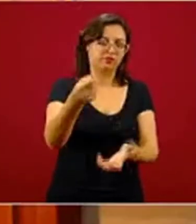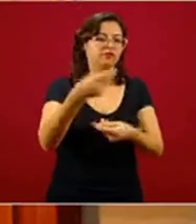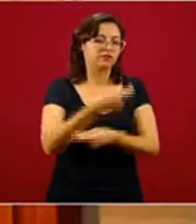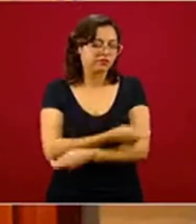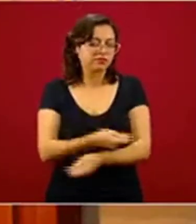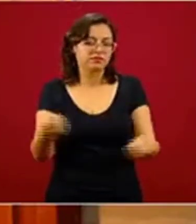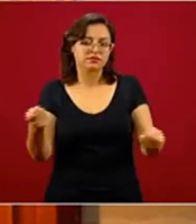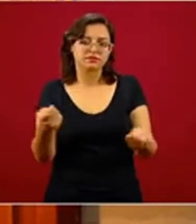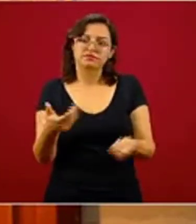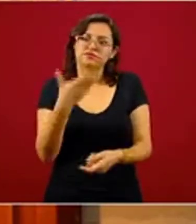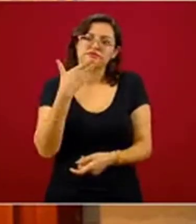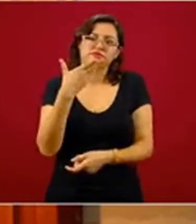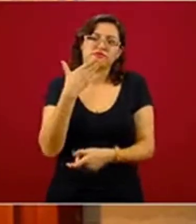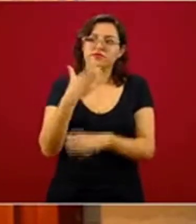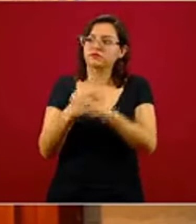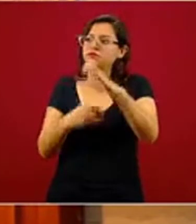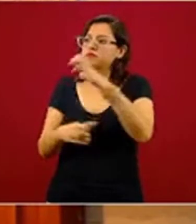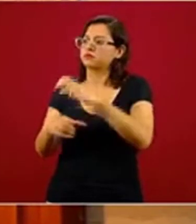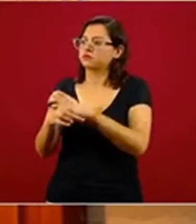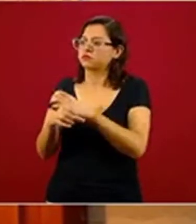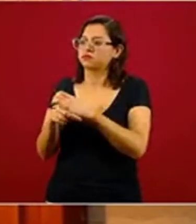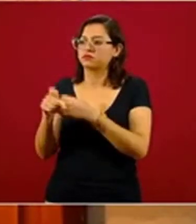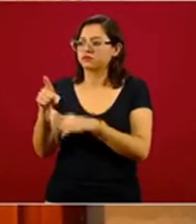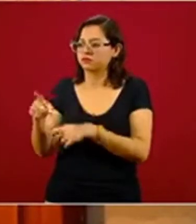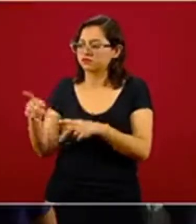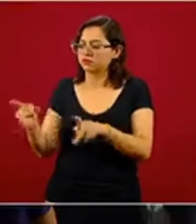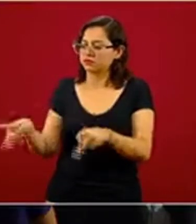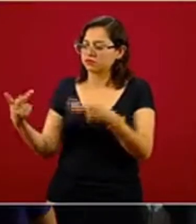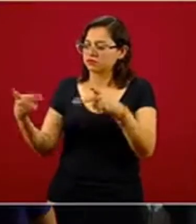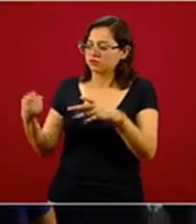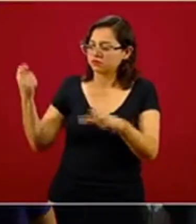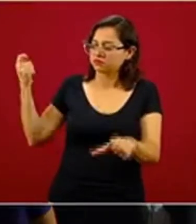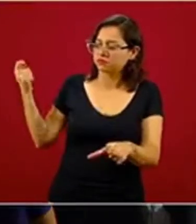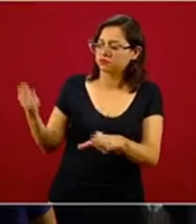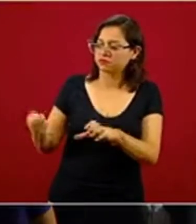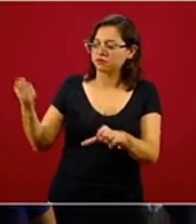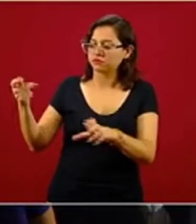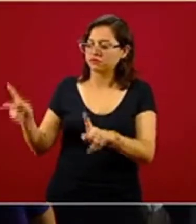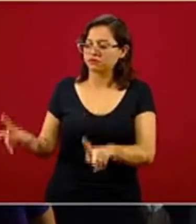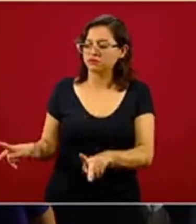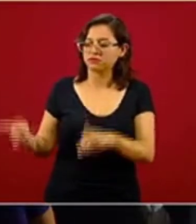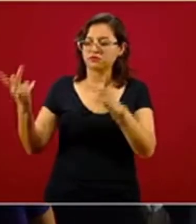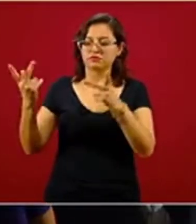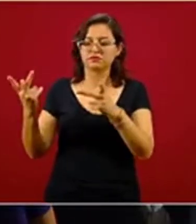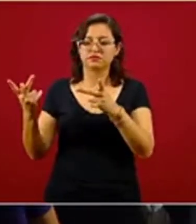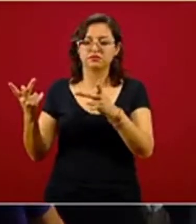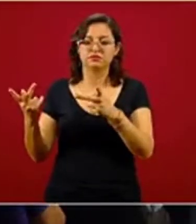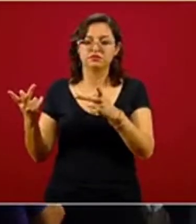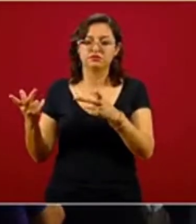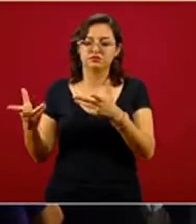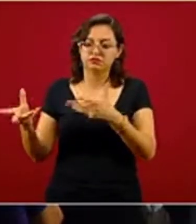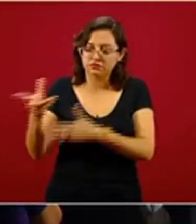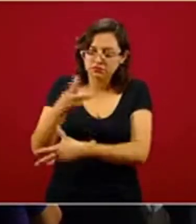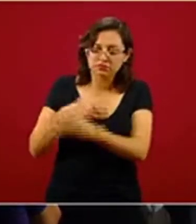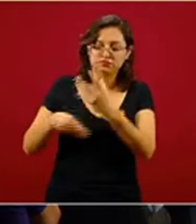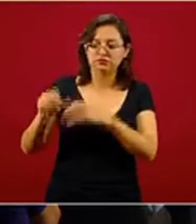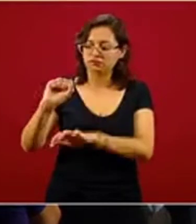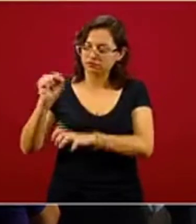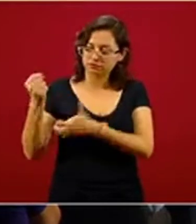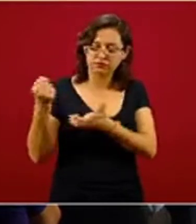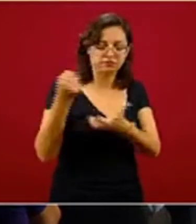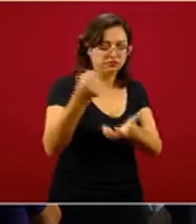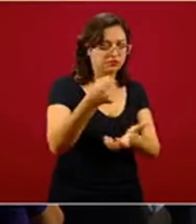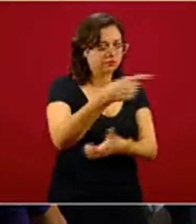bien que fue subastado, que tuvo su conversión a numerario, como dicen ellos, que reconocer a